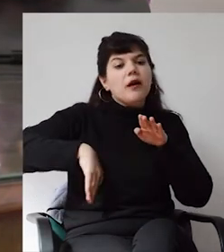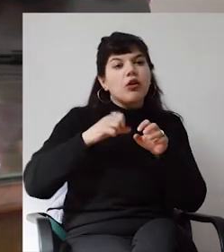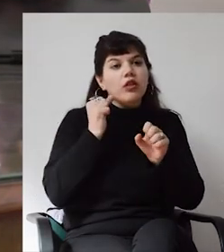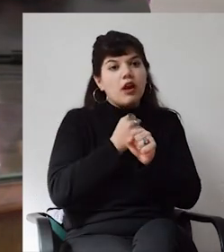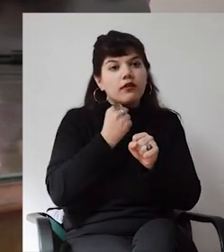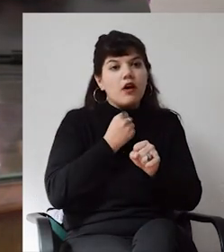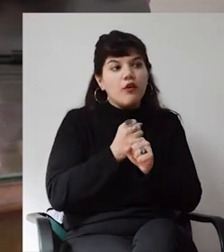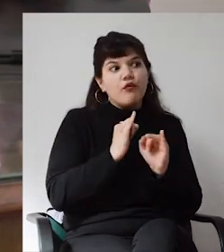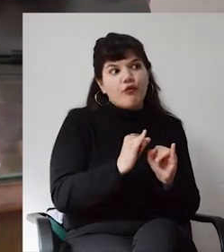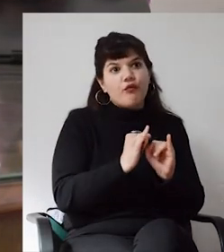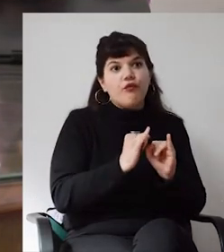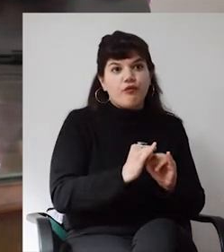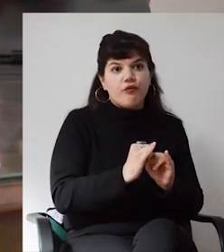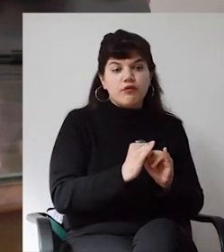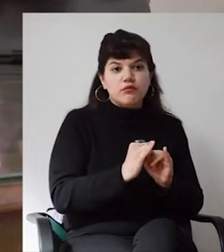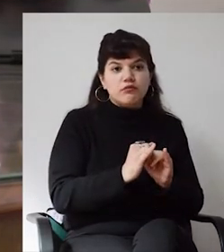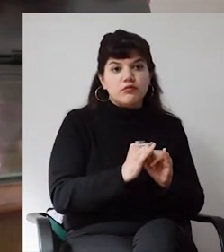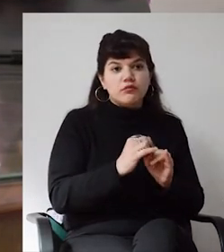Necesitamos menos trabajo estanco.